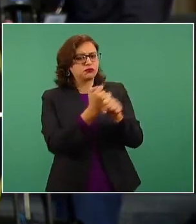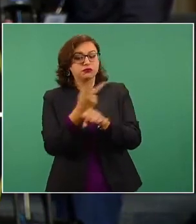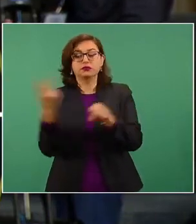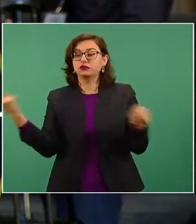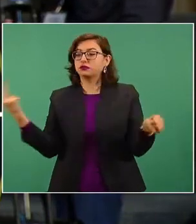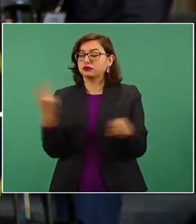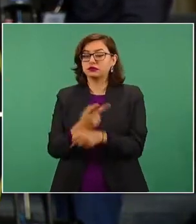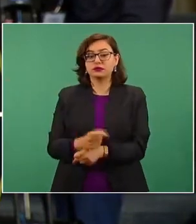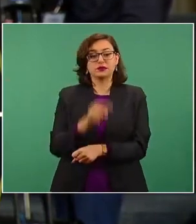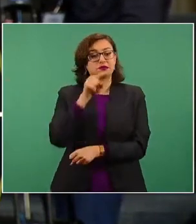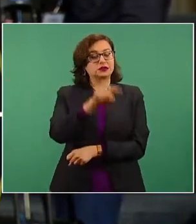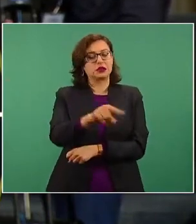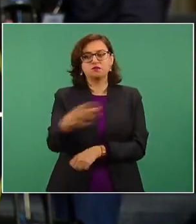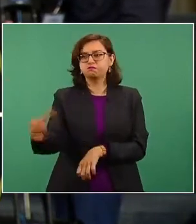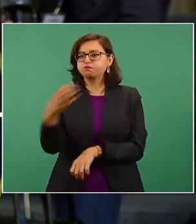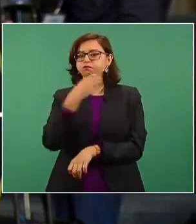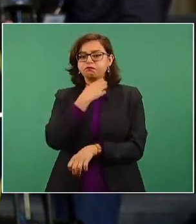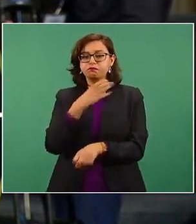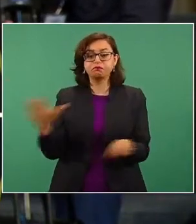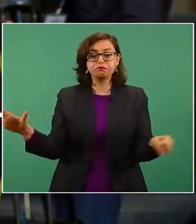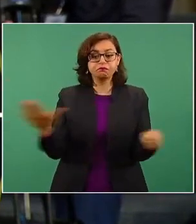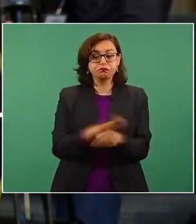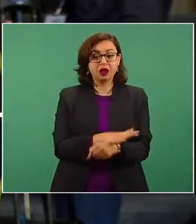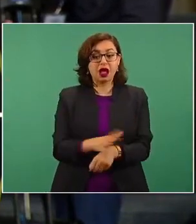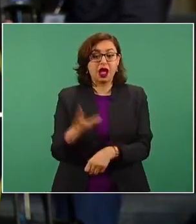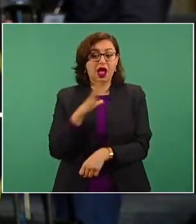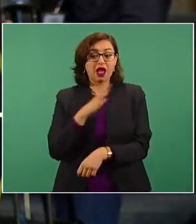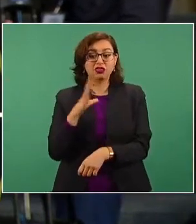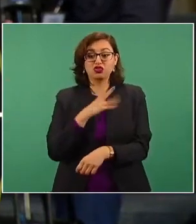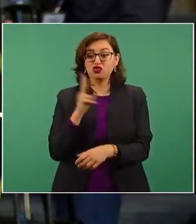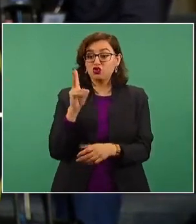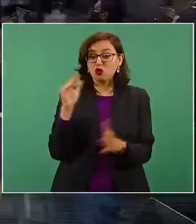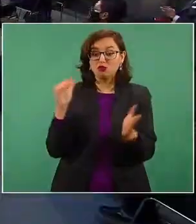rebasada prácticamente, hay más de 2,000 personas que